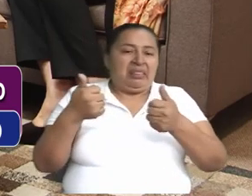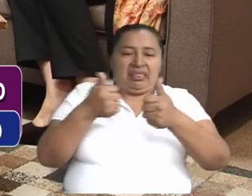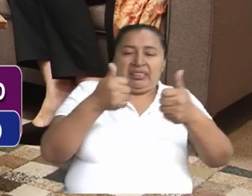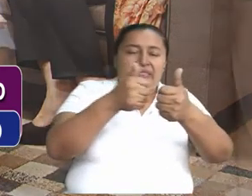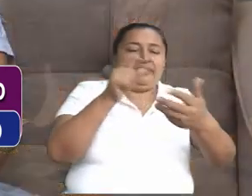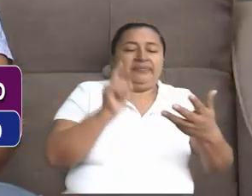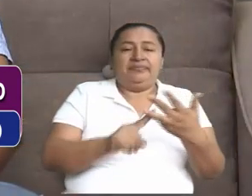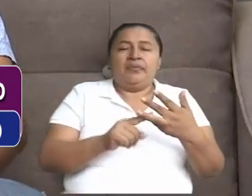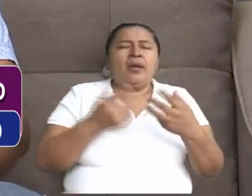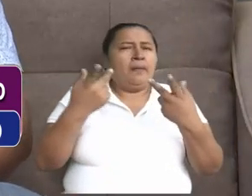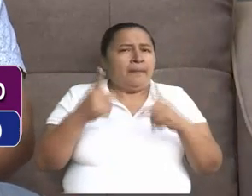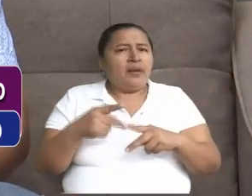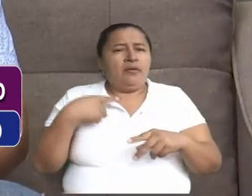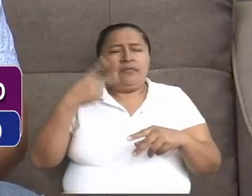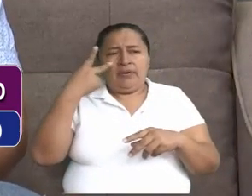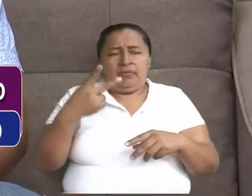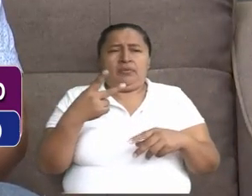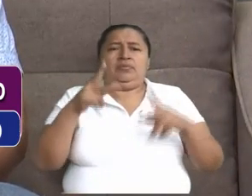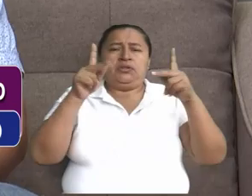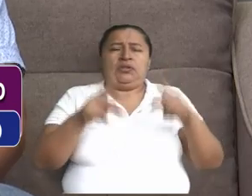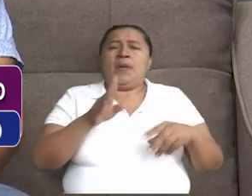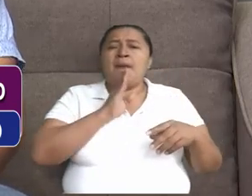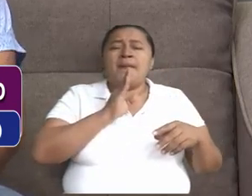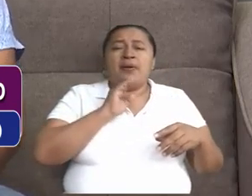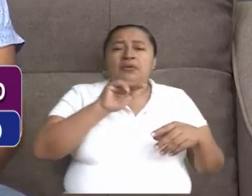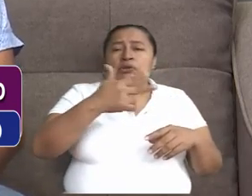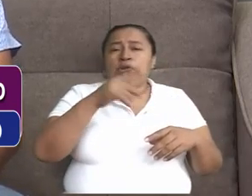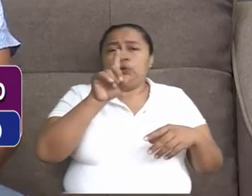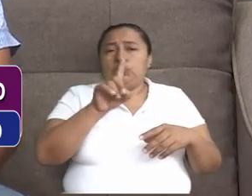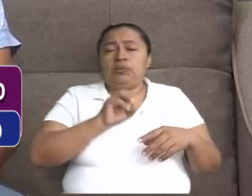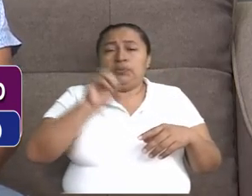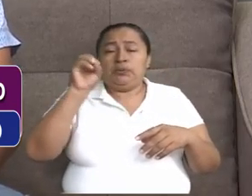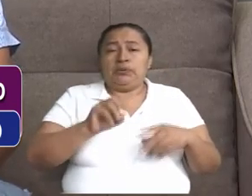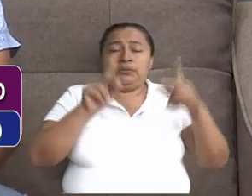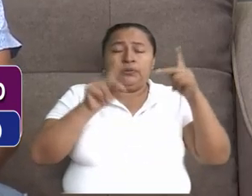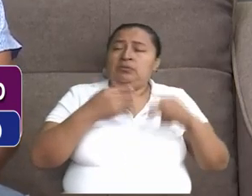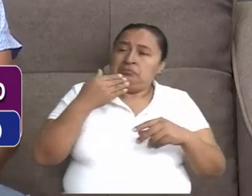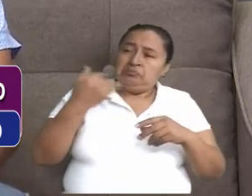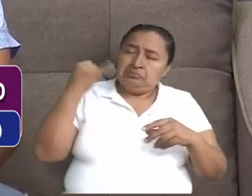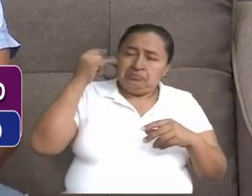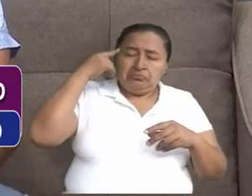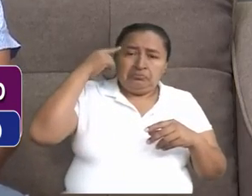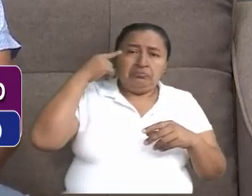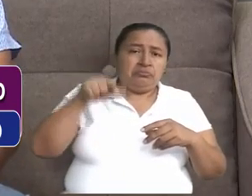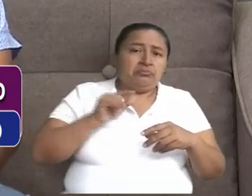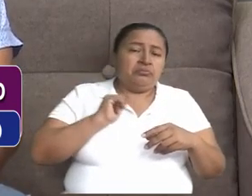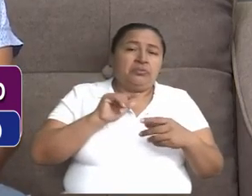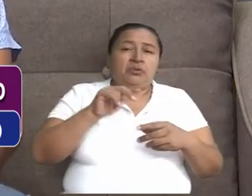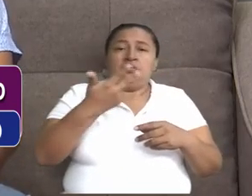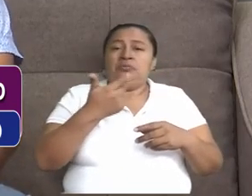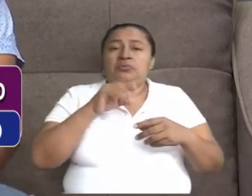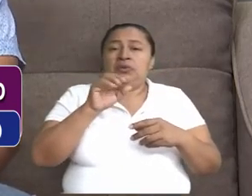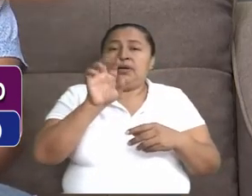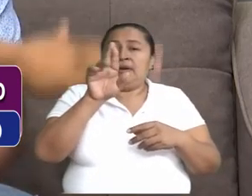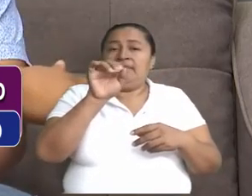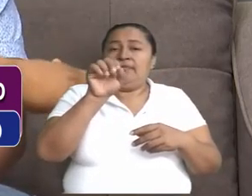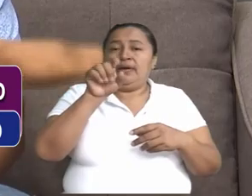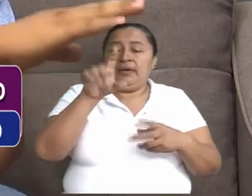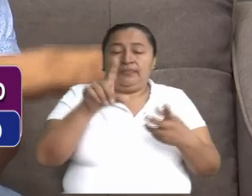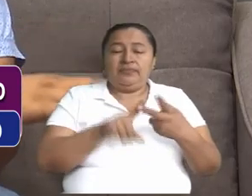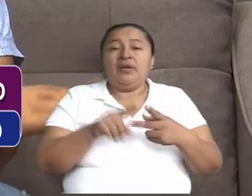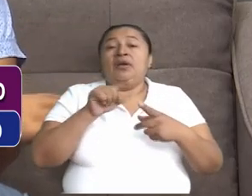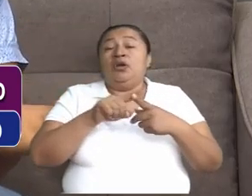pero vemos la opinión pública, es decir, 81% de opinión favorable en el caso de Rafael Correa en Ecuador, bueno, ya no digamos Lula, es